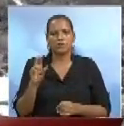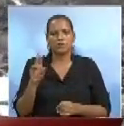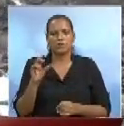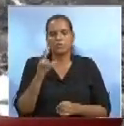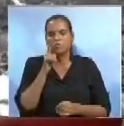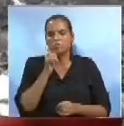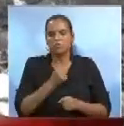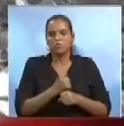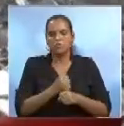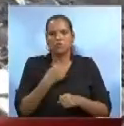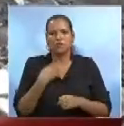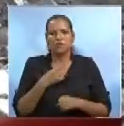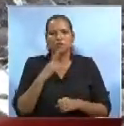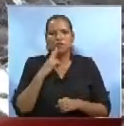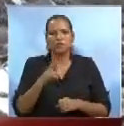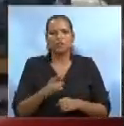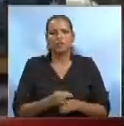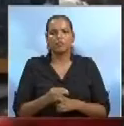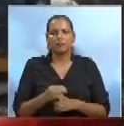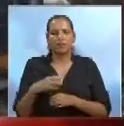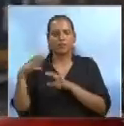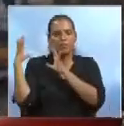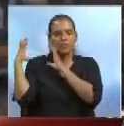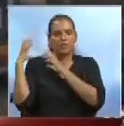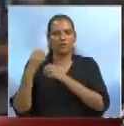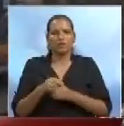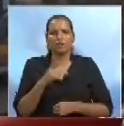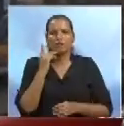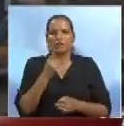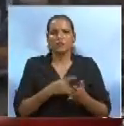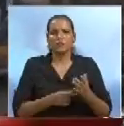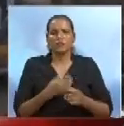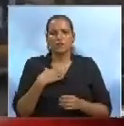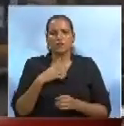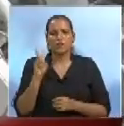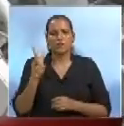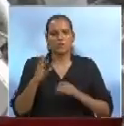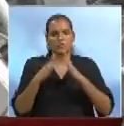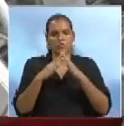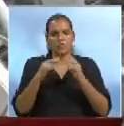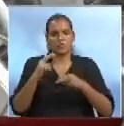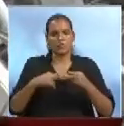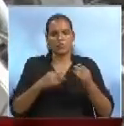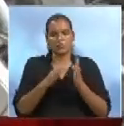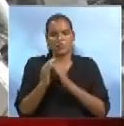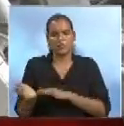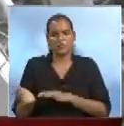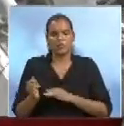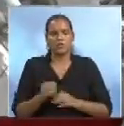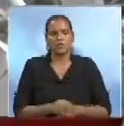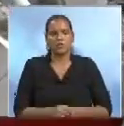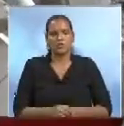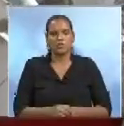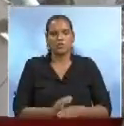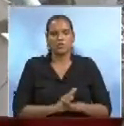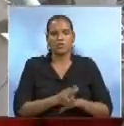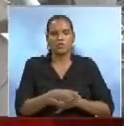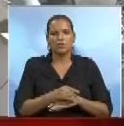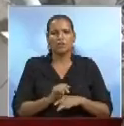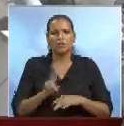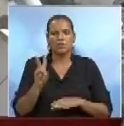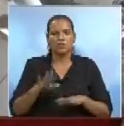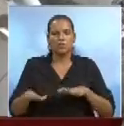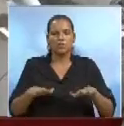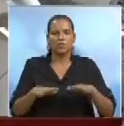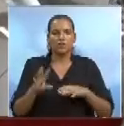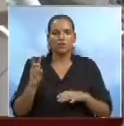funcionario del Departamento de Respuesta Inmediata del Cabildo, mencionó que es la segunda vivienda que proceden a demoler, luego de los dos